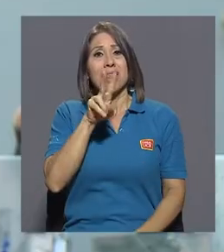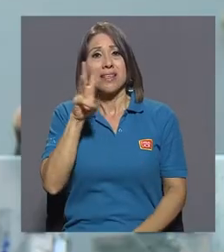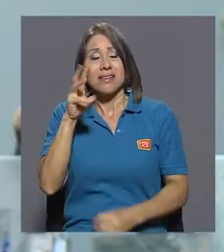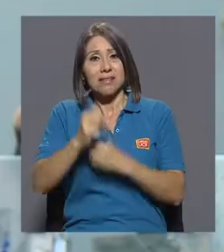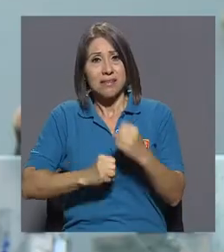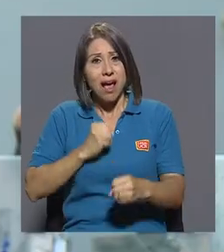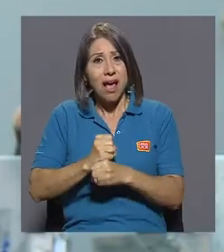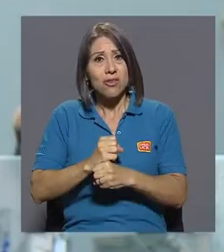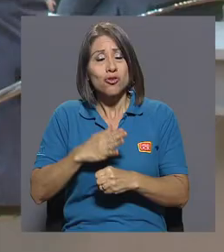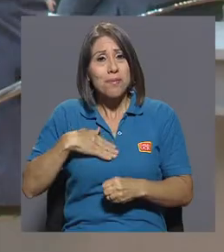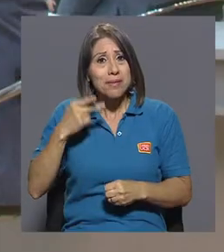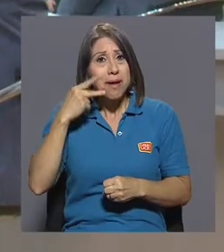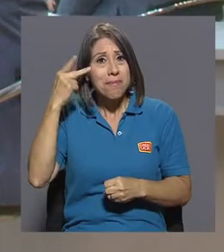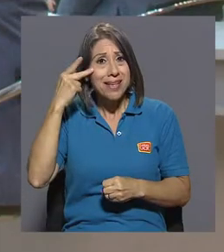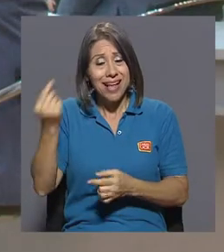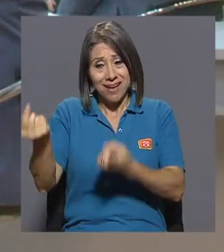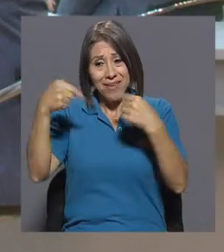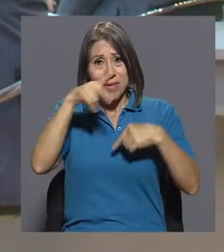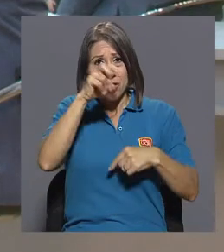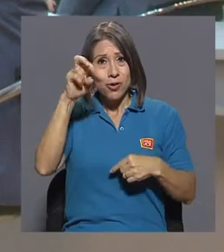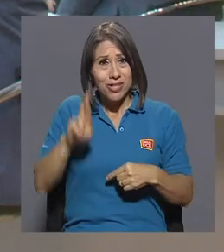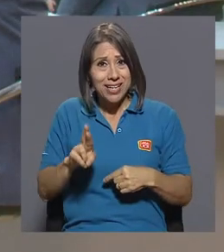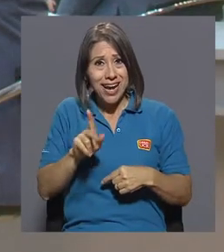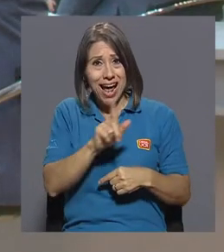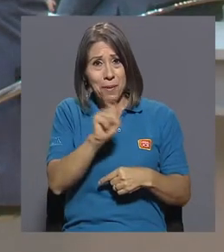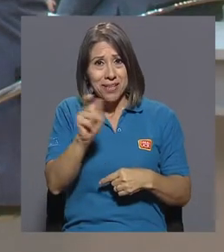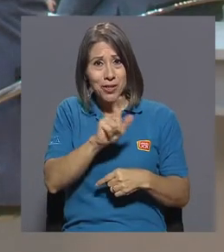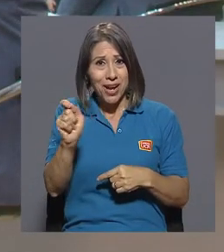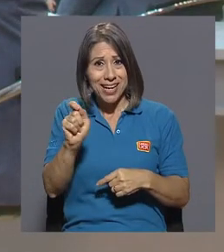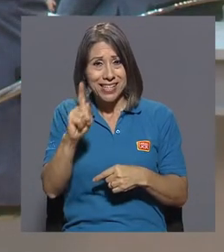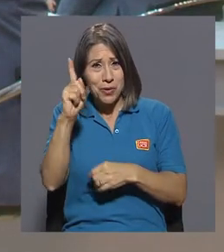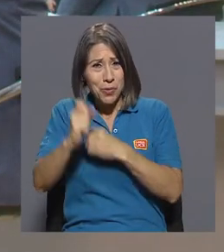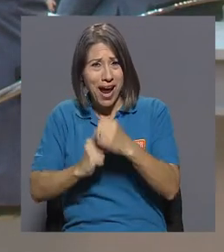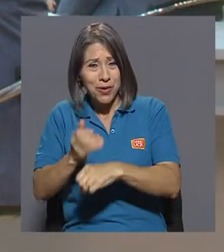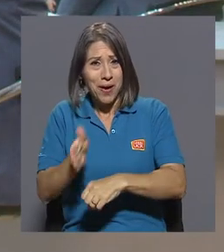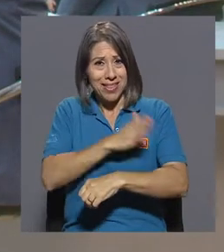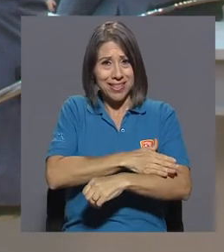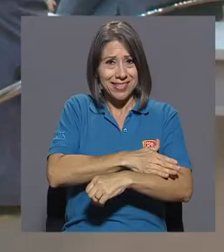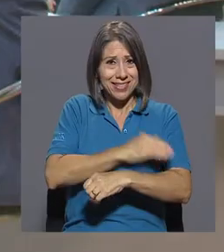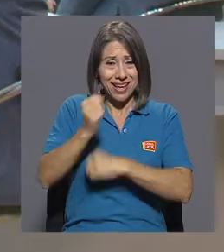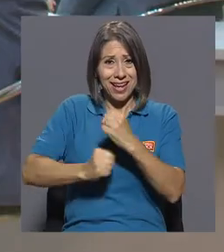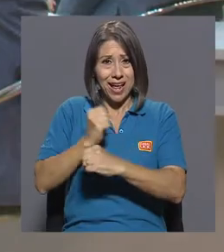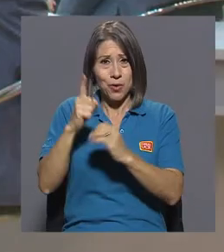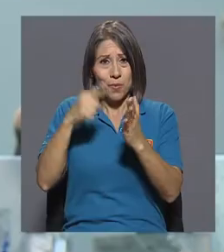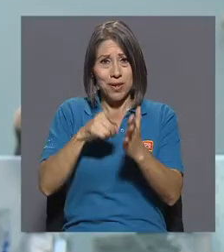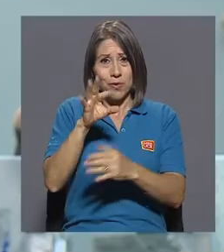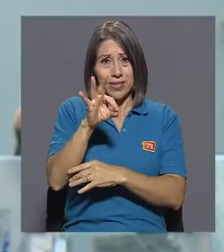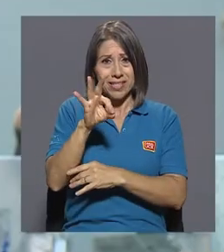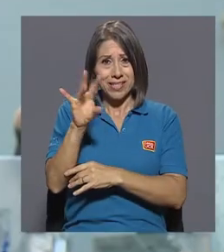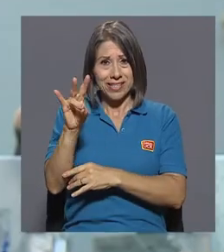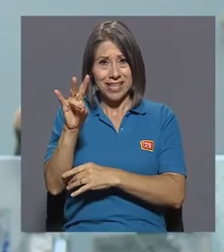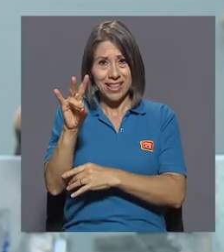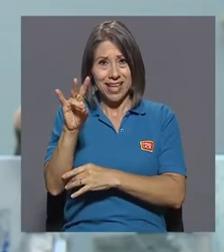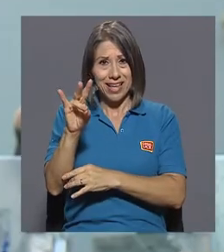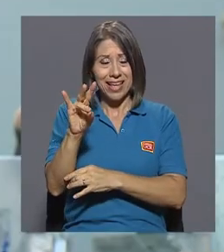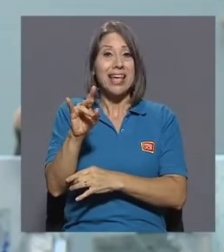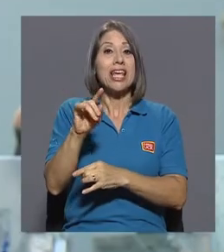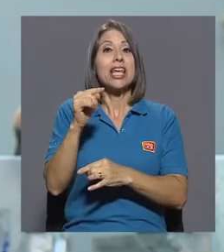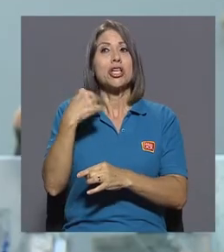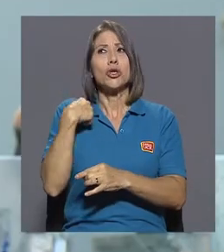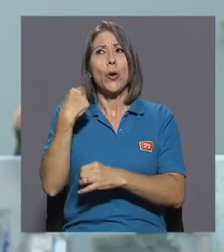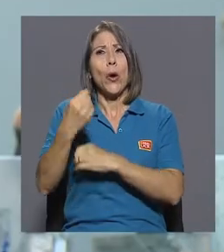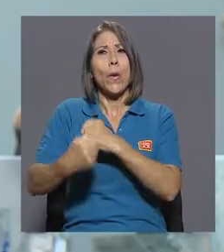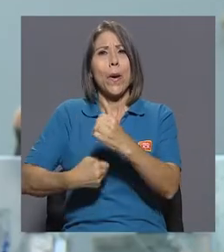venido a pensionar a Costa Rica el año anterior de ese. Fue en el 97 y me vine en el 98 a Costa Rica. Según